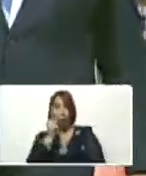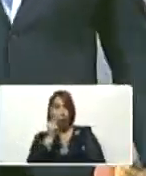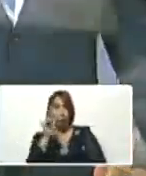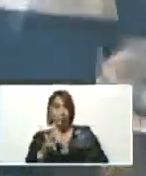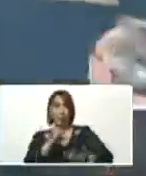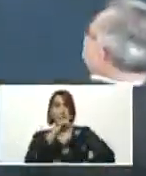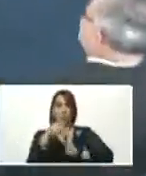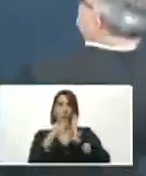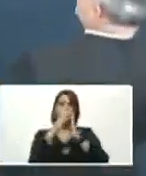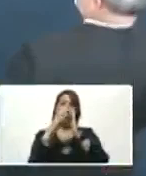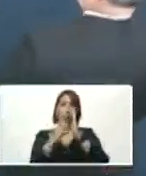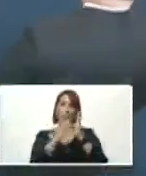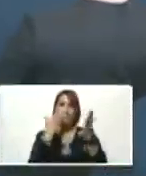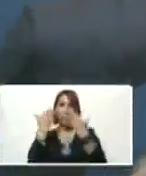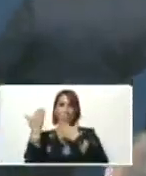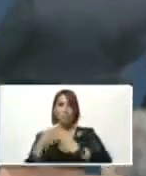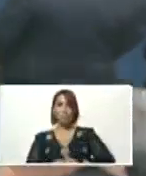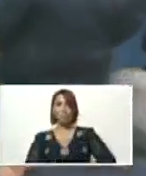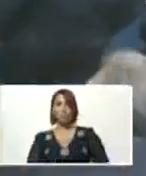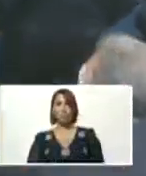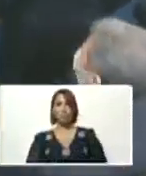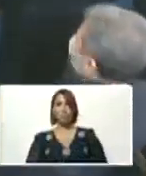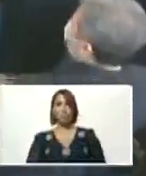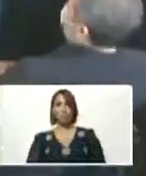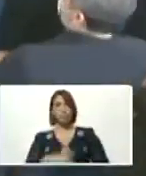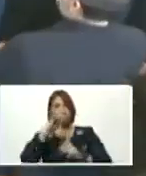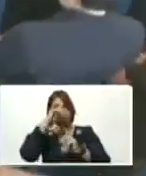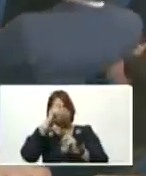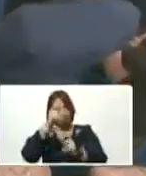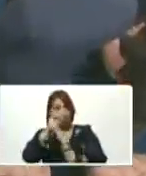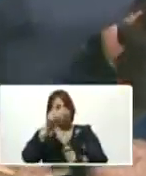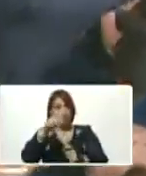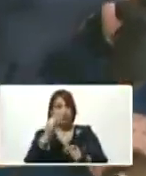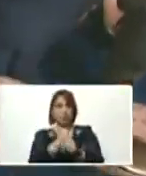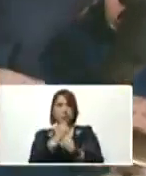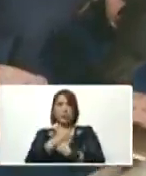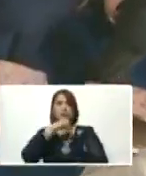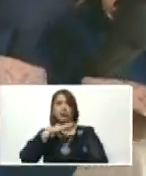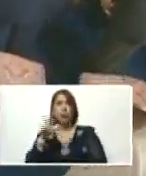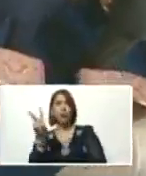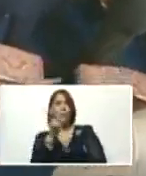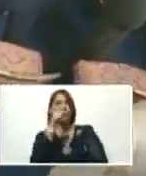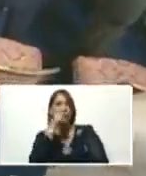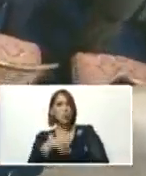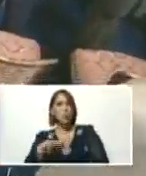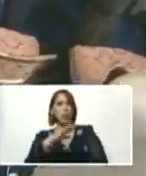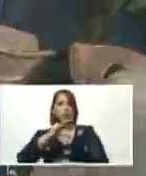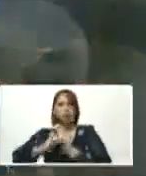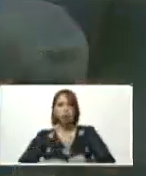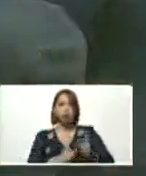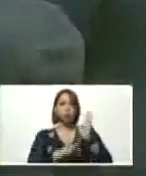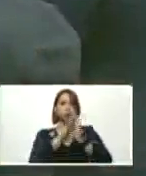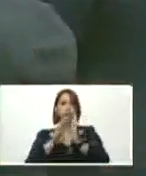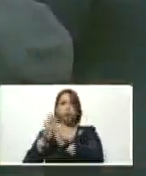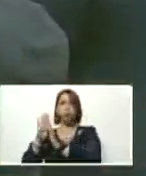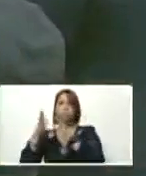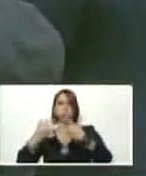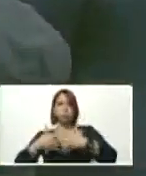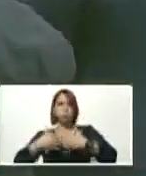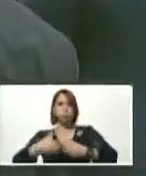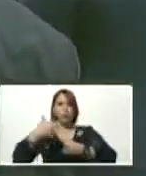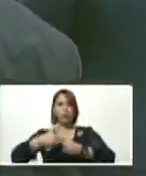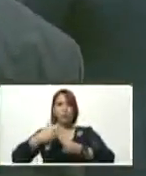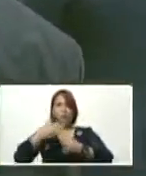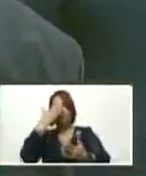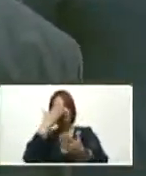general de la OPEP, Mohamed Barquindo, quien ha reconocido además la gesta histórica del pueblo venezolano venezolano para recuperar su industria petrolera